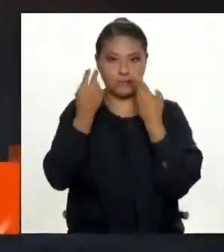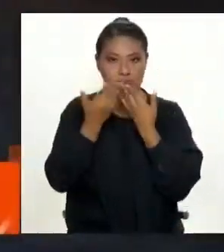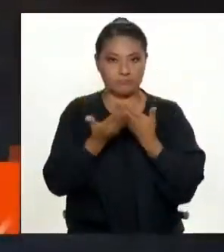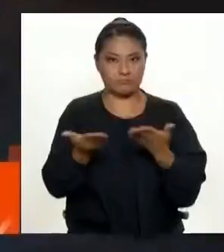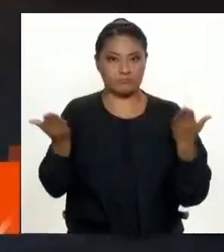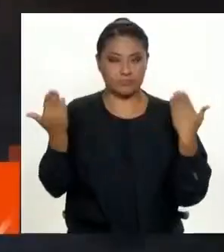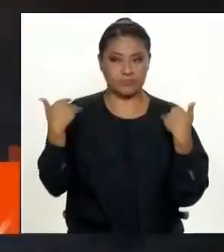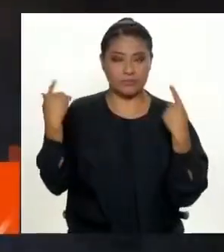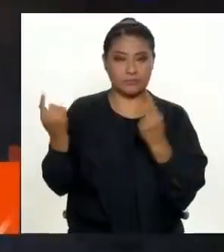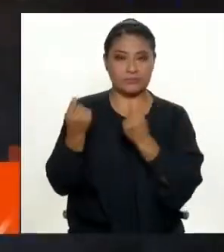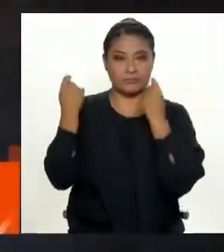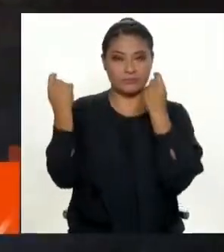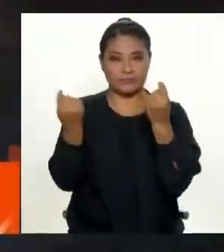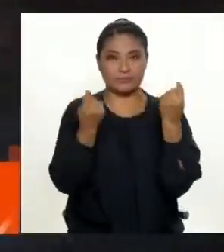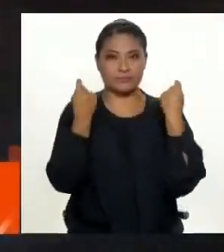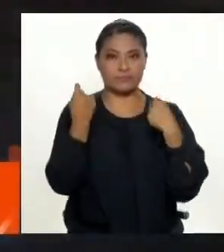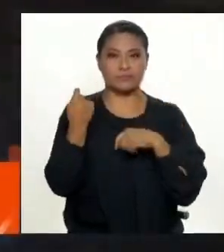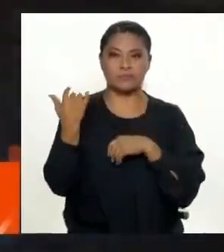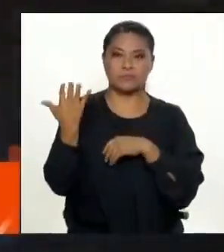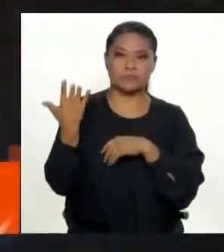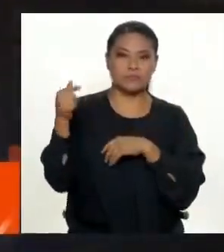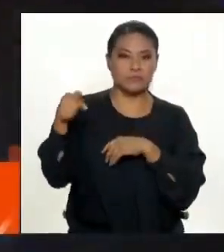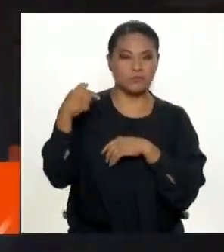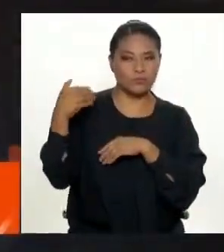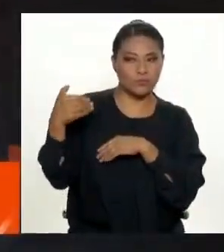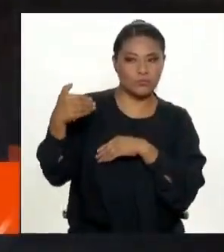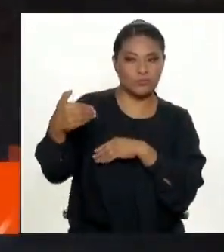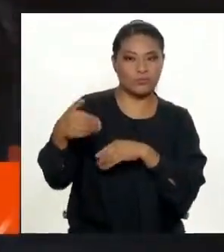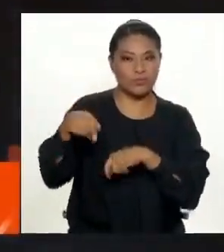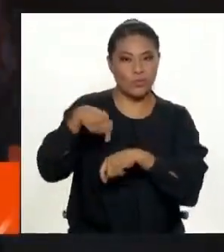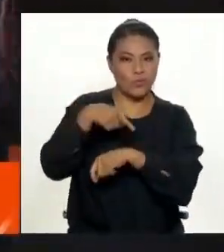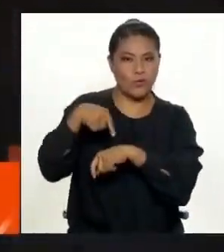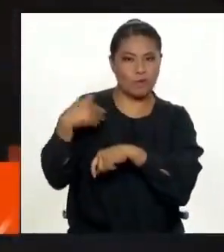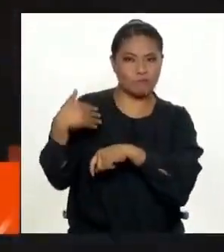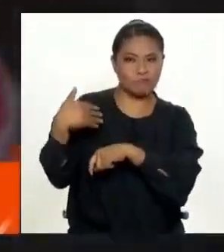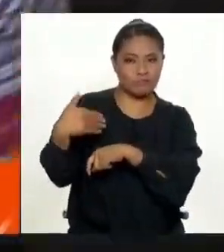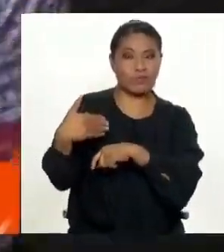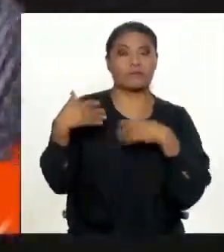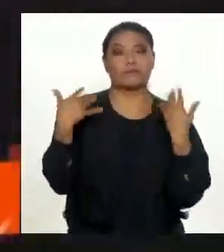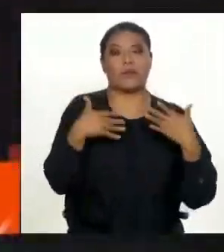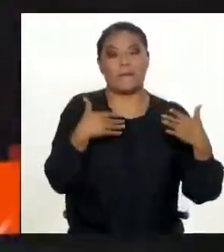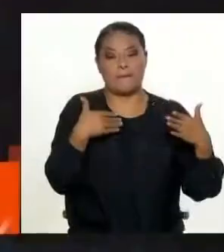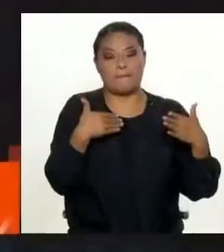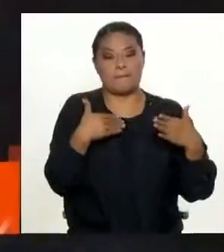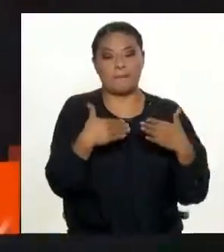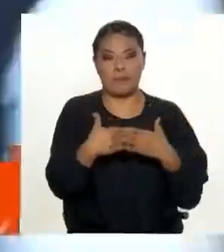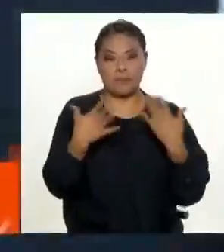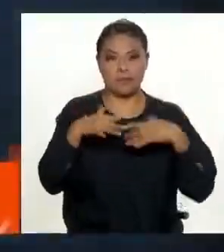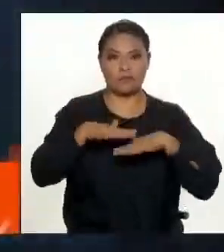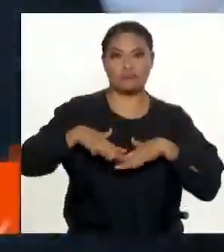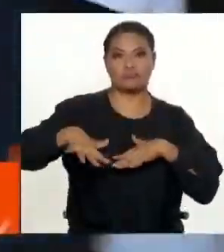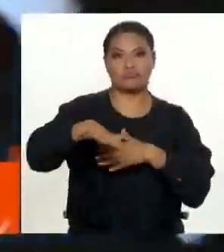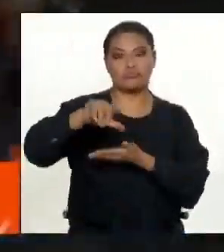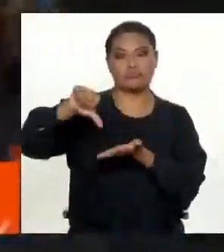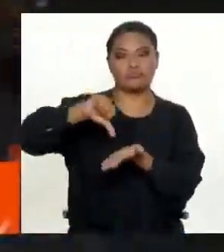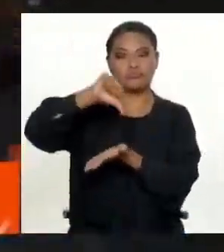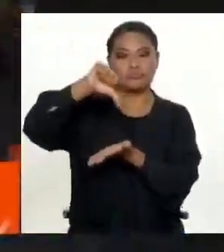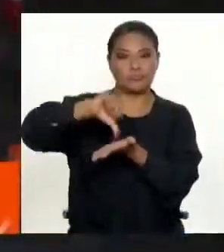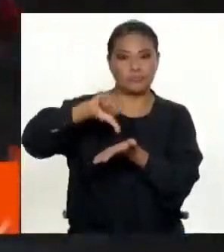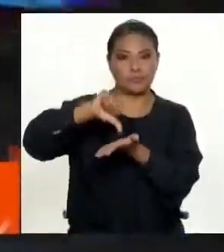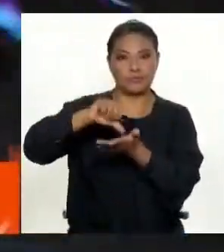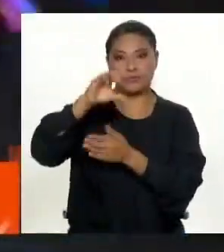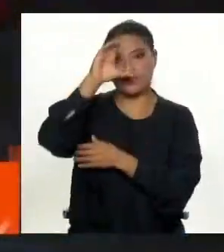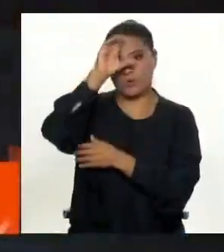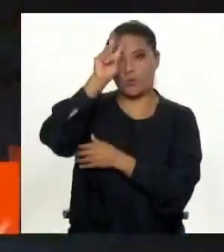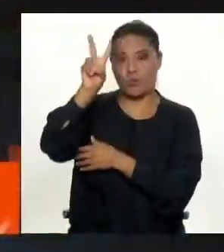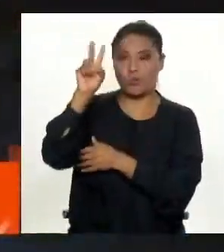está próxima, allá tan solo a unas pocas horas, pues llegan hasta acá a la Plaza Mayor del Cusco. Incluso,